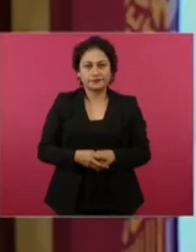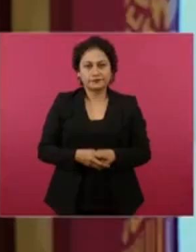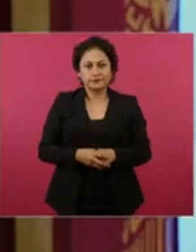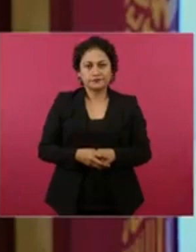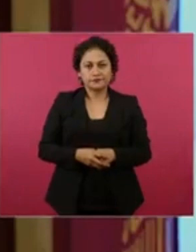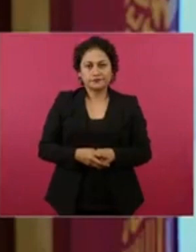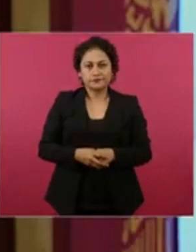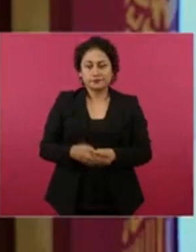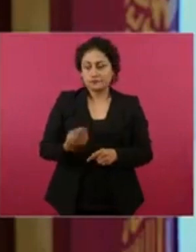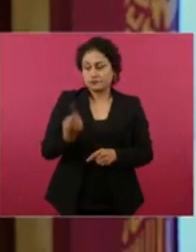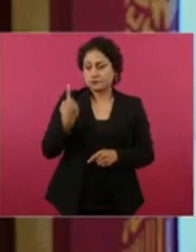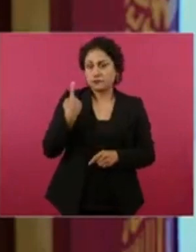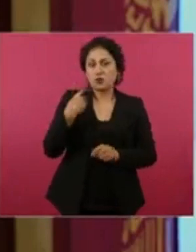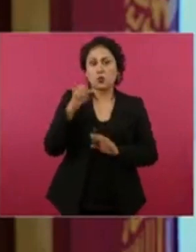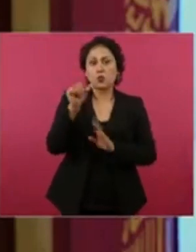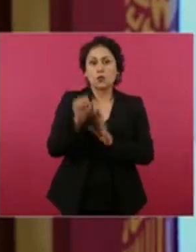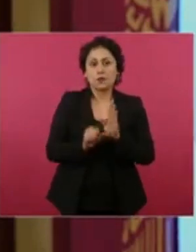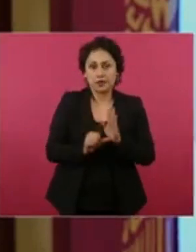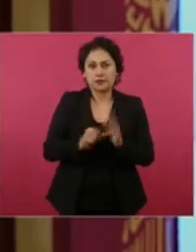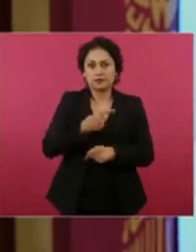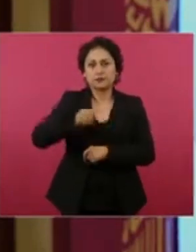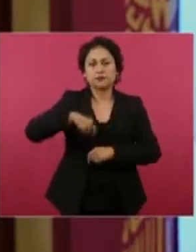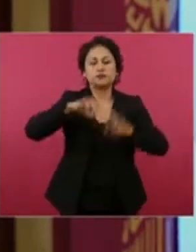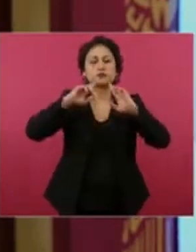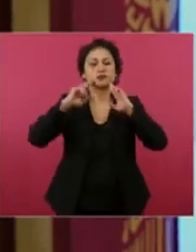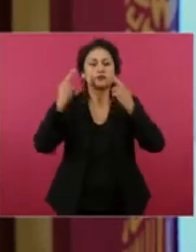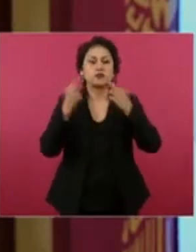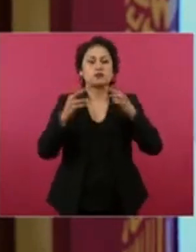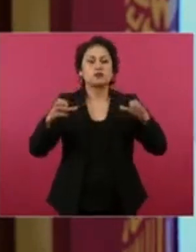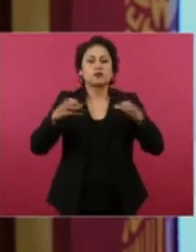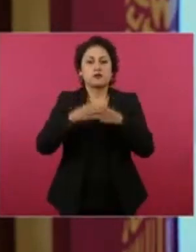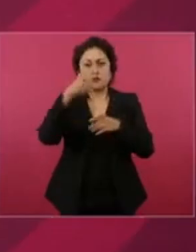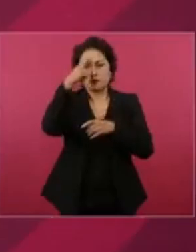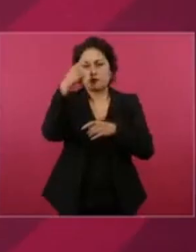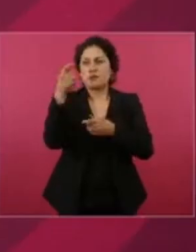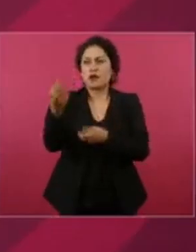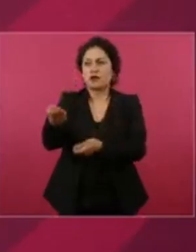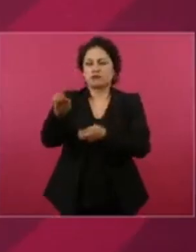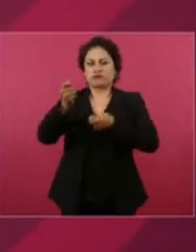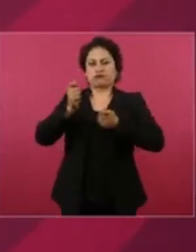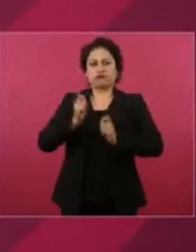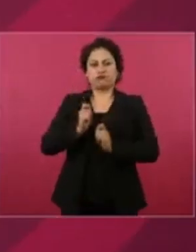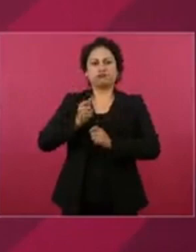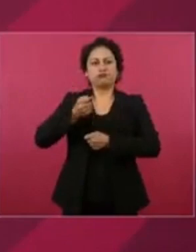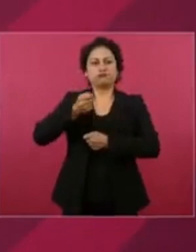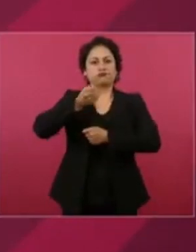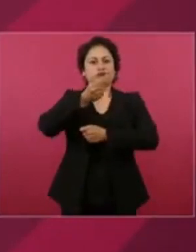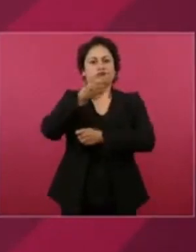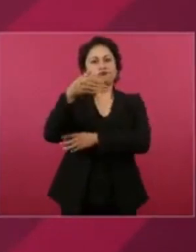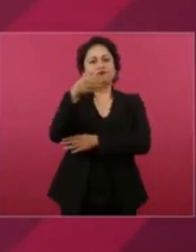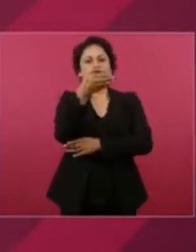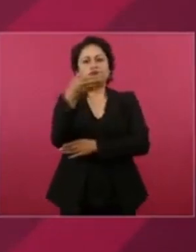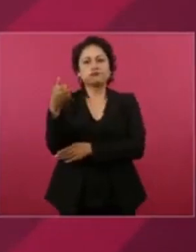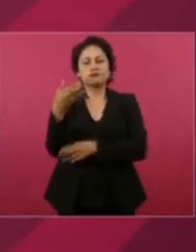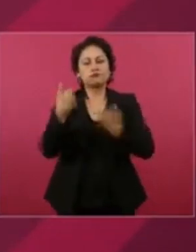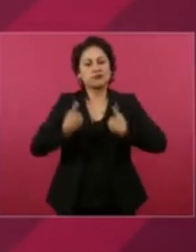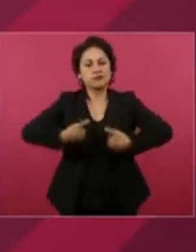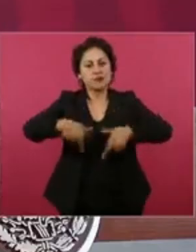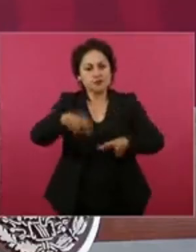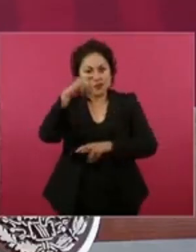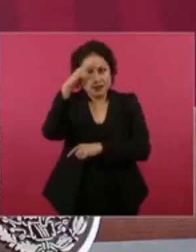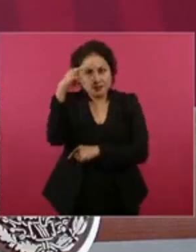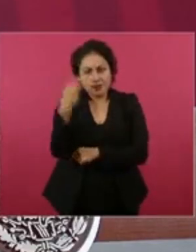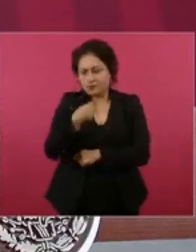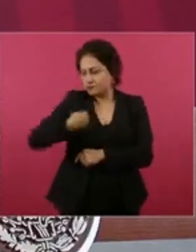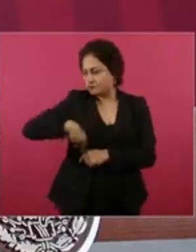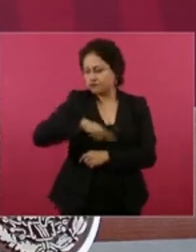Hace casi un mes nos reunimos para el abanderamiento de la delegación y viajamos con la firme intención de dar nuestro mayor